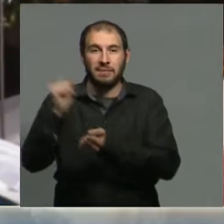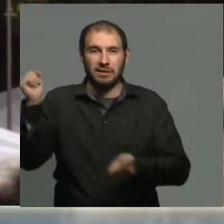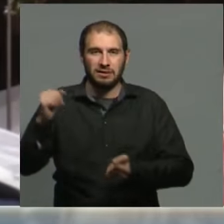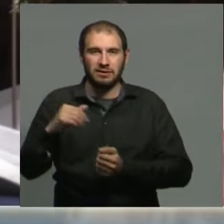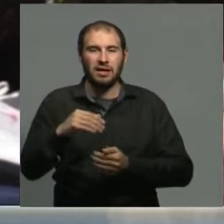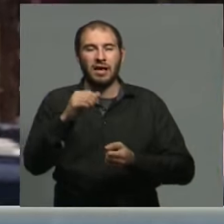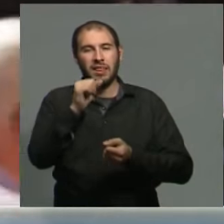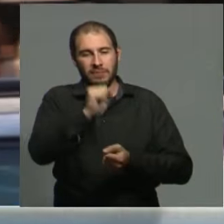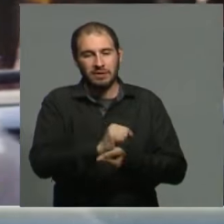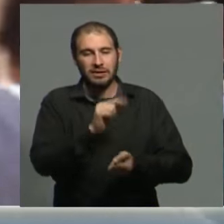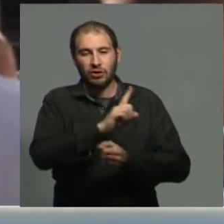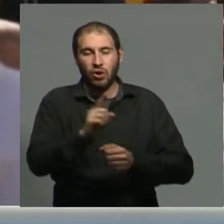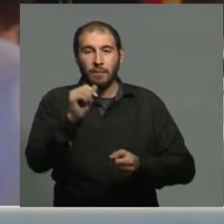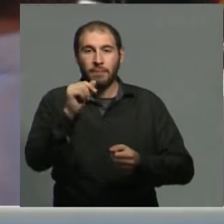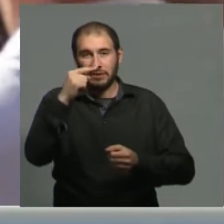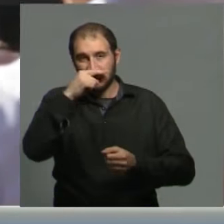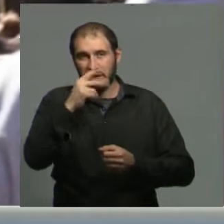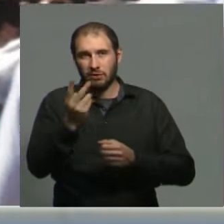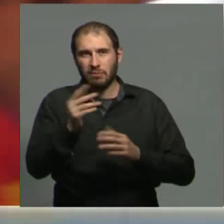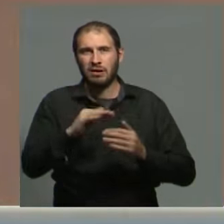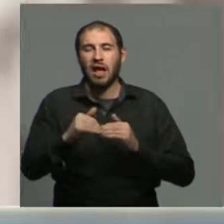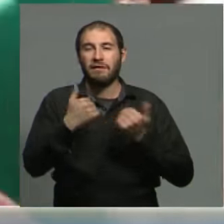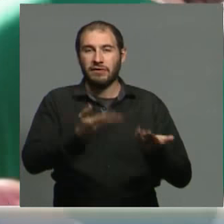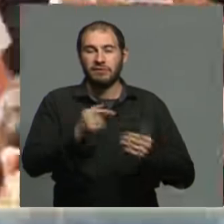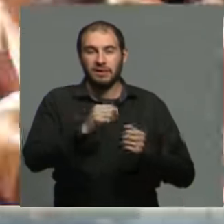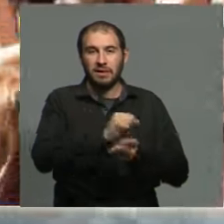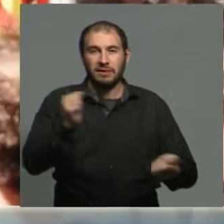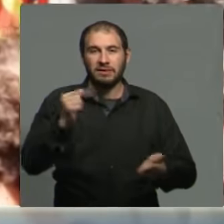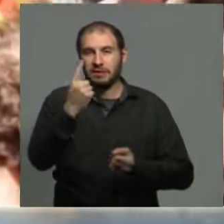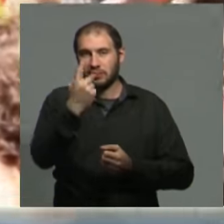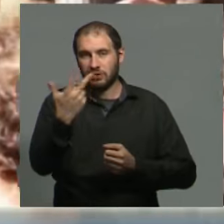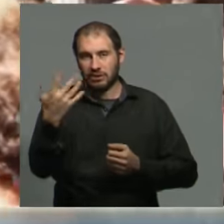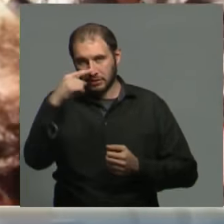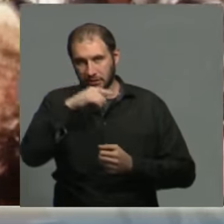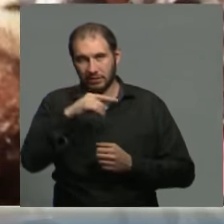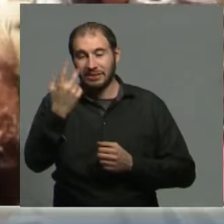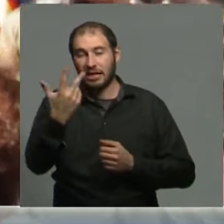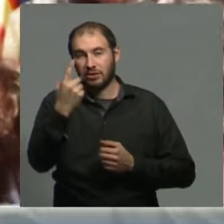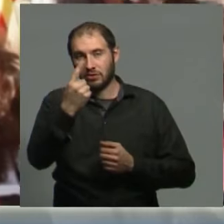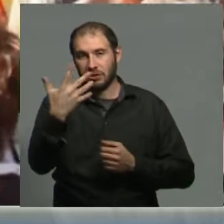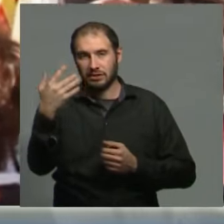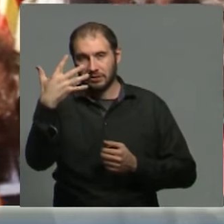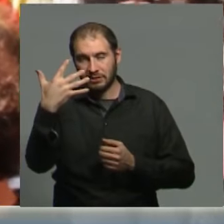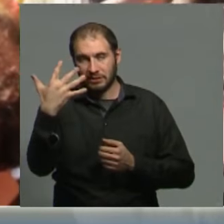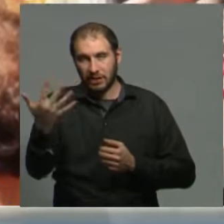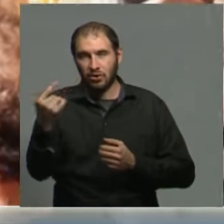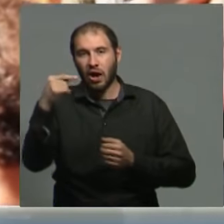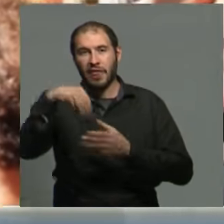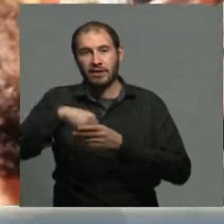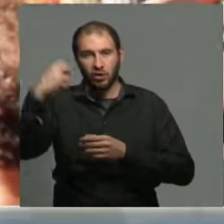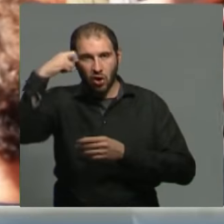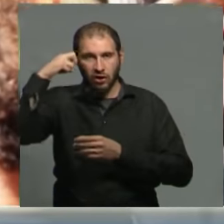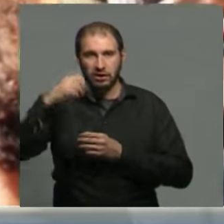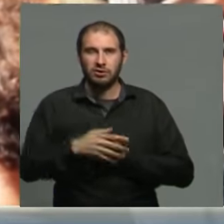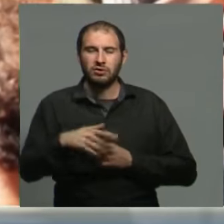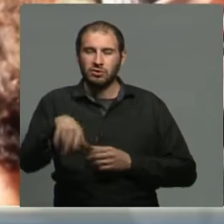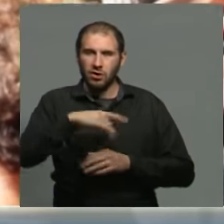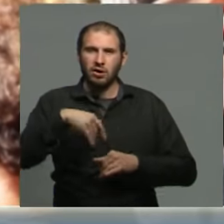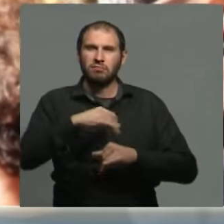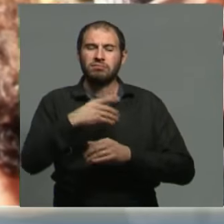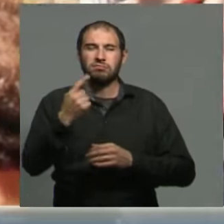que no independentistas, 72 de hecho, independentistas de los 135 que conforman el Parlamento.